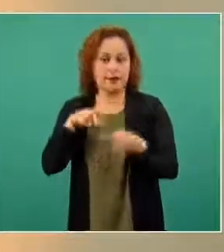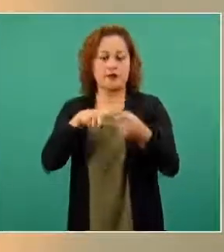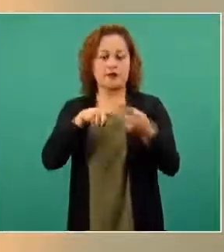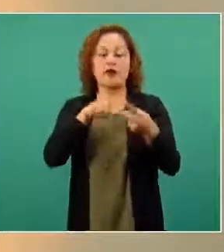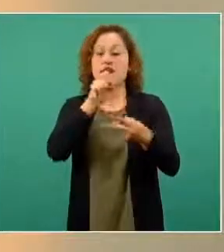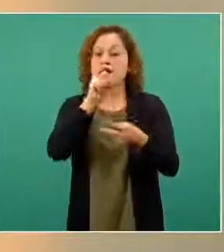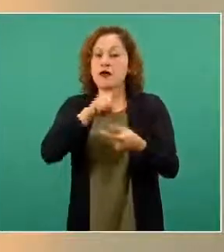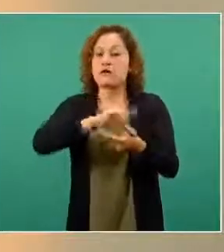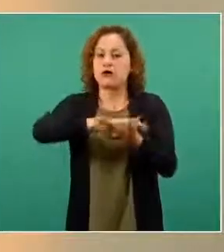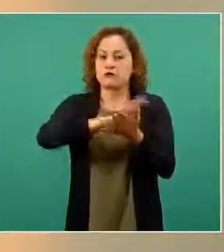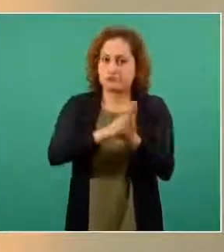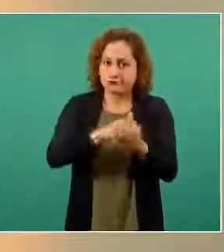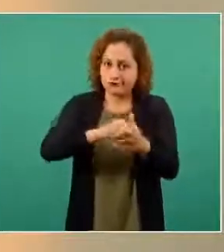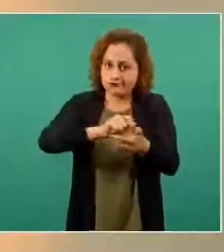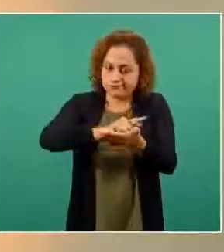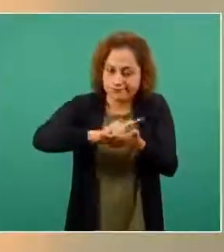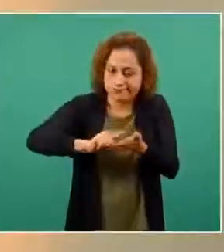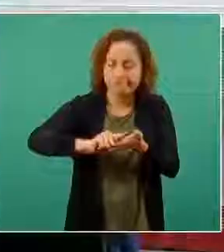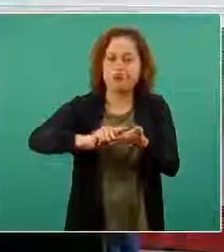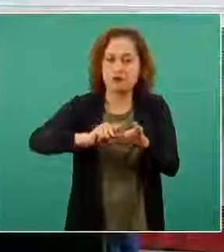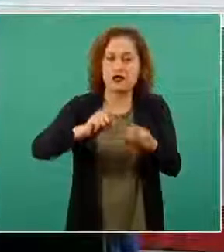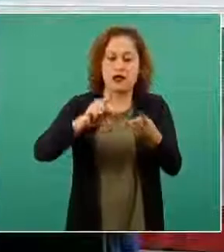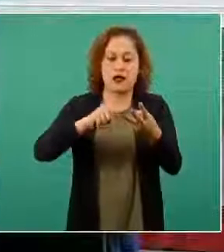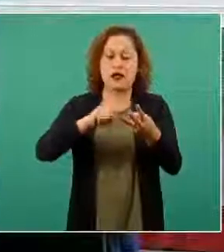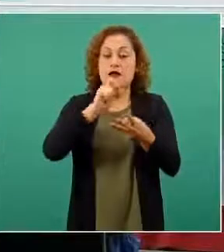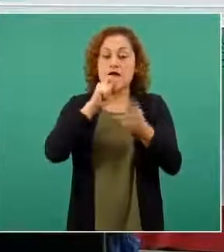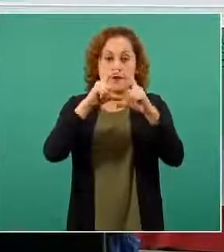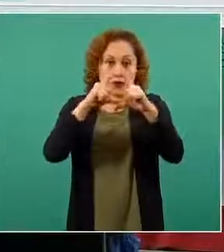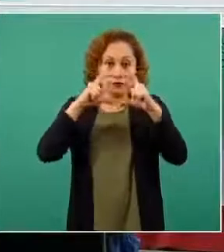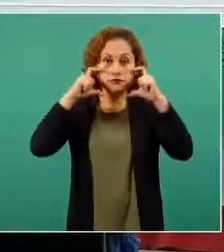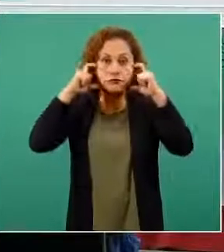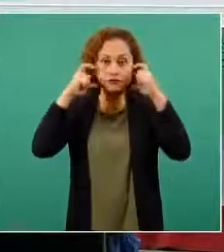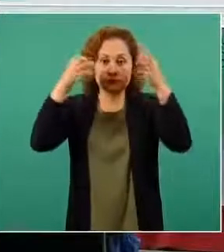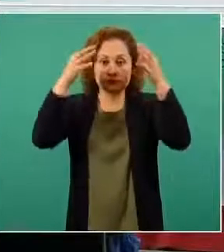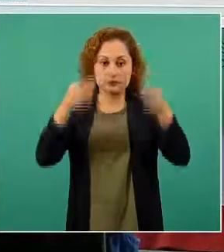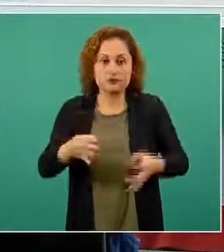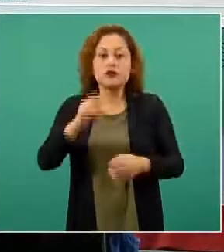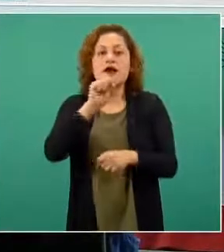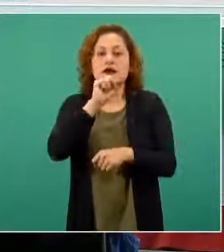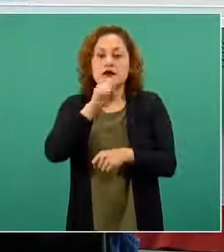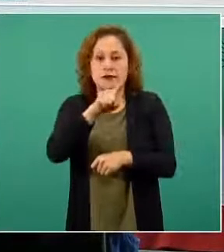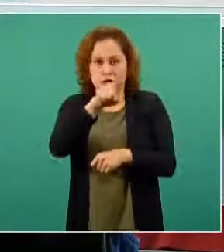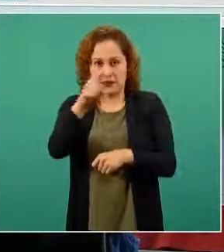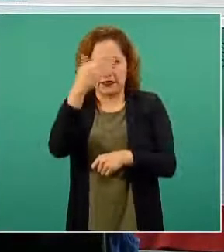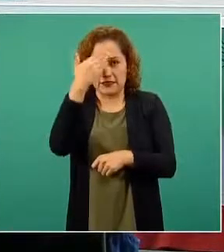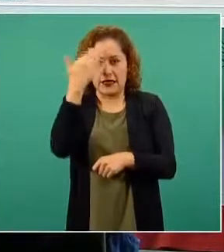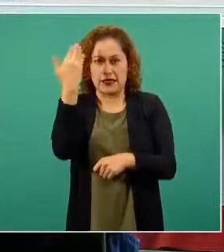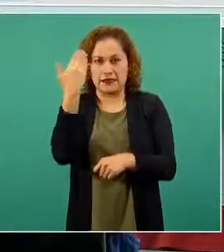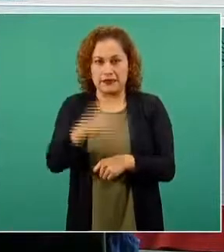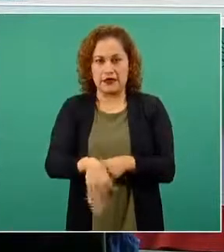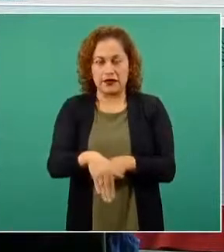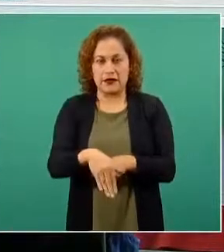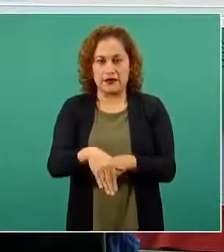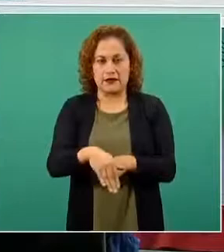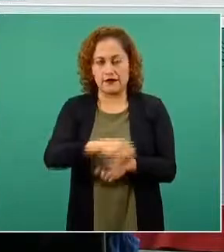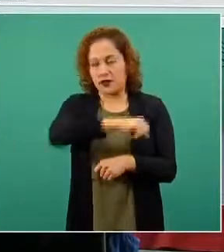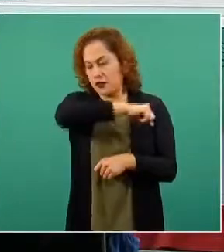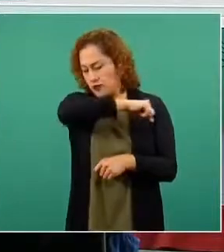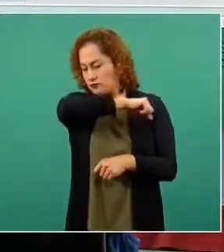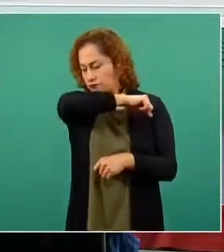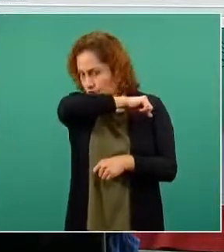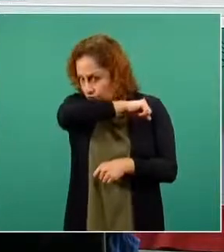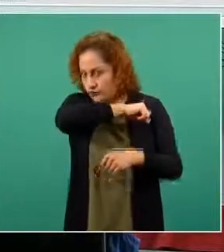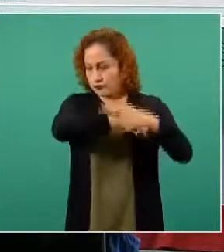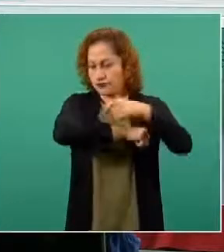de manos y el uso correcto del cubrebocas. También la etiqueta respiratoria, ¿no? Que conocen muy bien, cual estornudar o